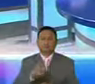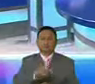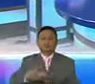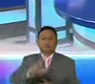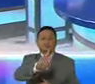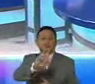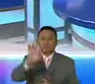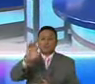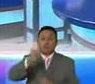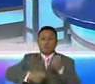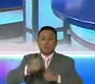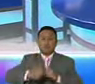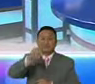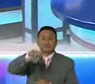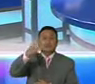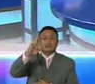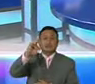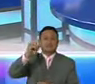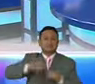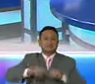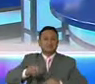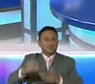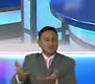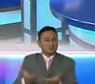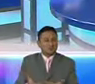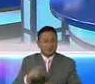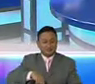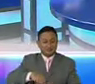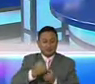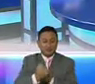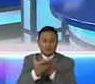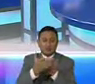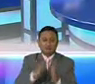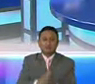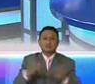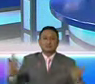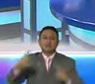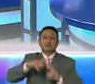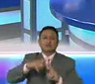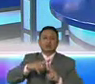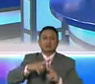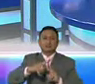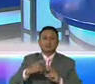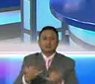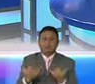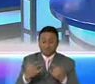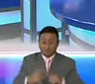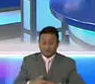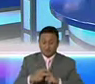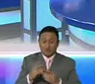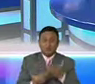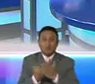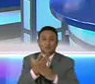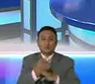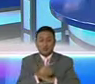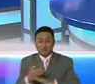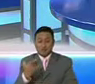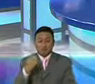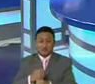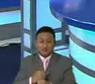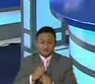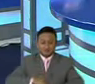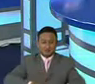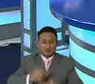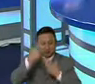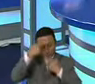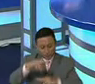Lunes 29 de mayo del 2017, amigos, bienvenidos a su informativo El Comercio TV. Iniciando una nueva semana laboral y para mí es